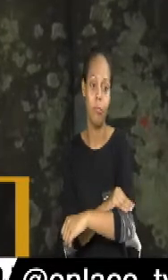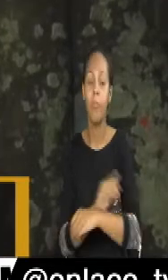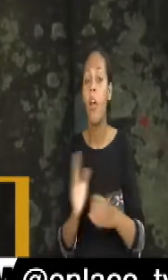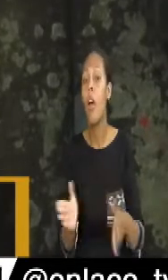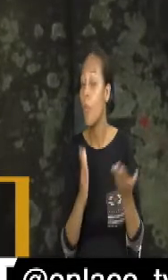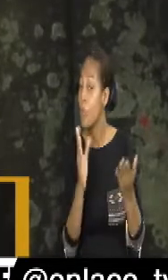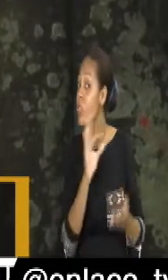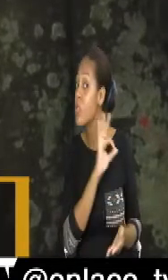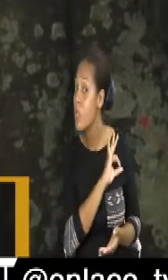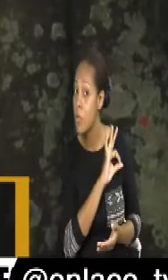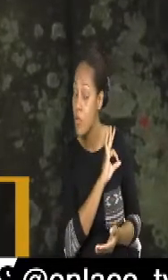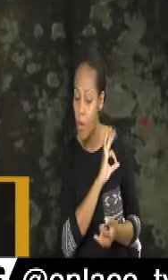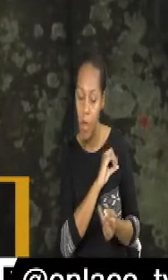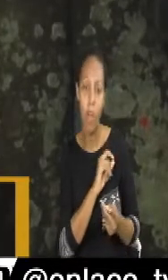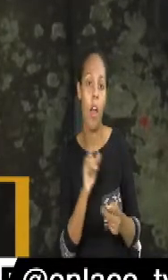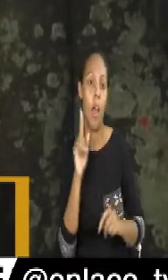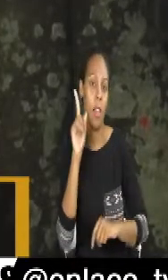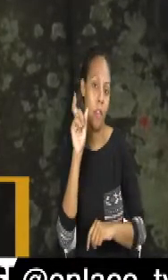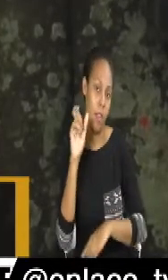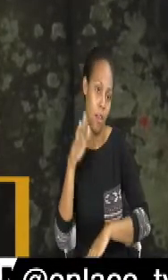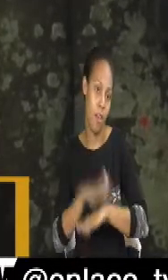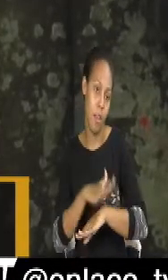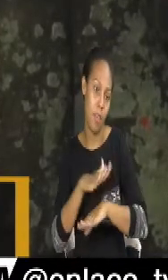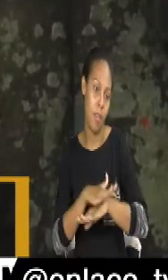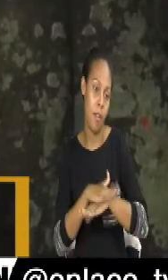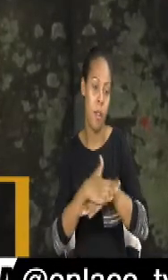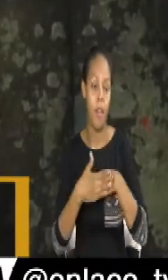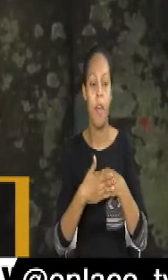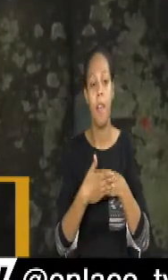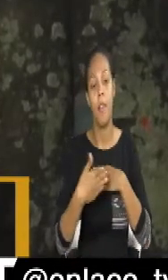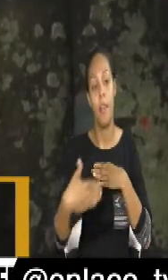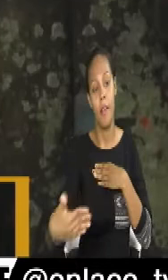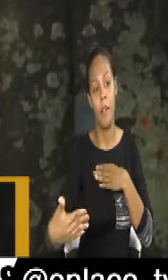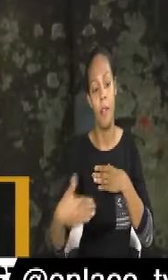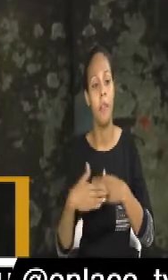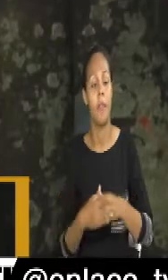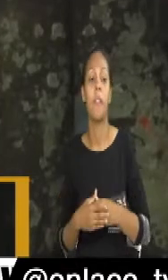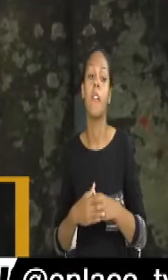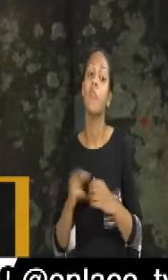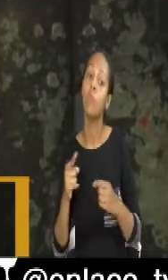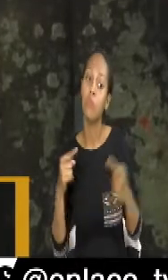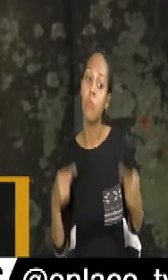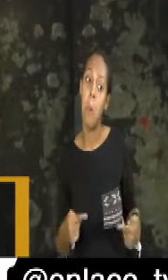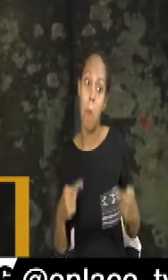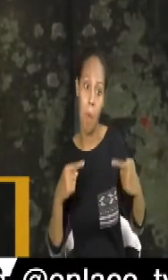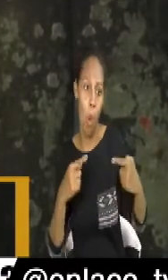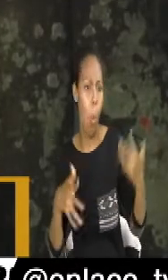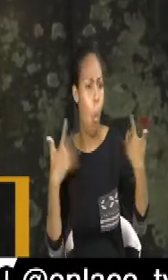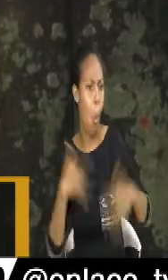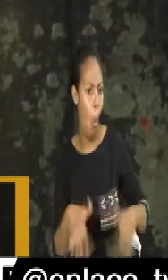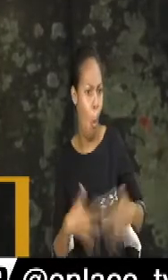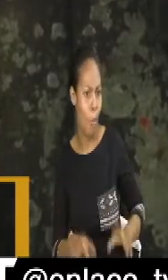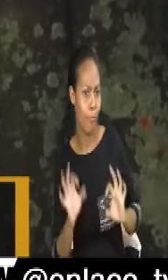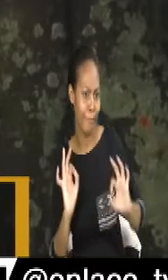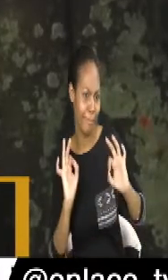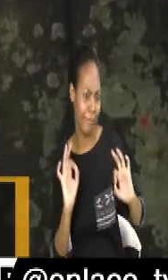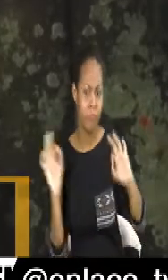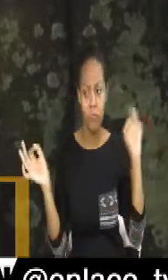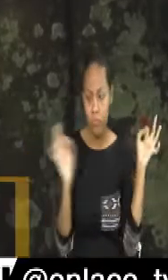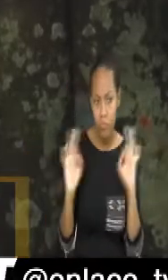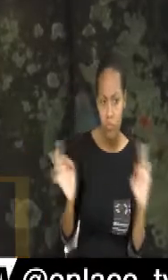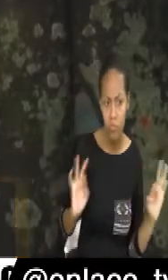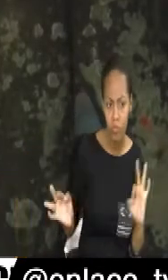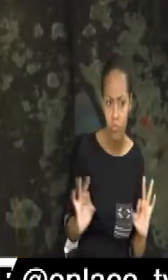desde las 6 de la tarde, donde tenemos estos partidos, estos encuentros. Son partidos muy interesantes, son equipos muy bien organizados, muy